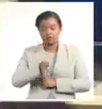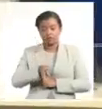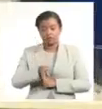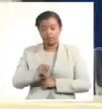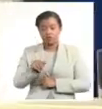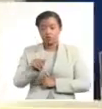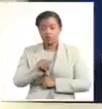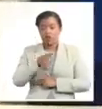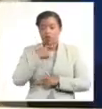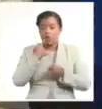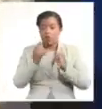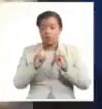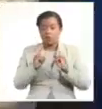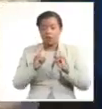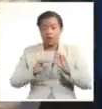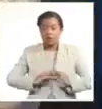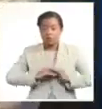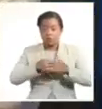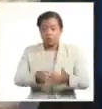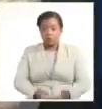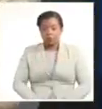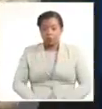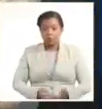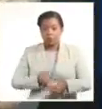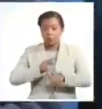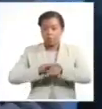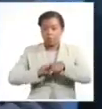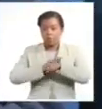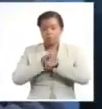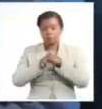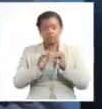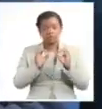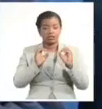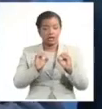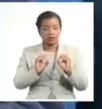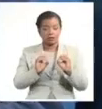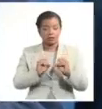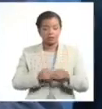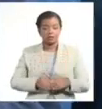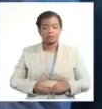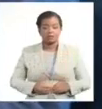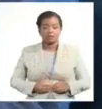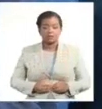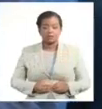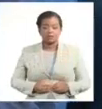y no fallece ninguna embarazada por COVID-19 desde octubre del